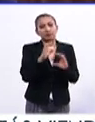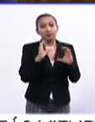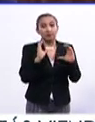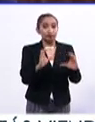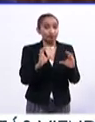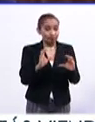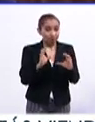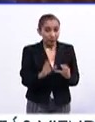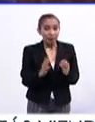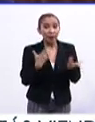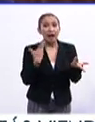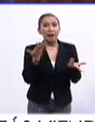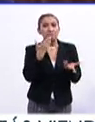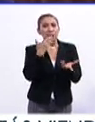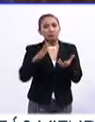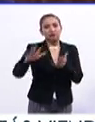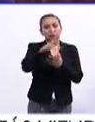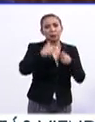y